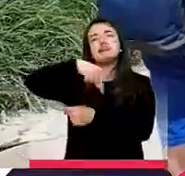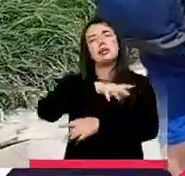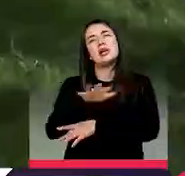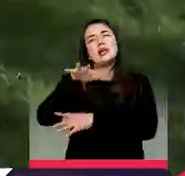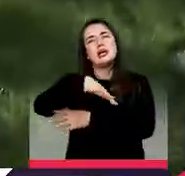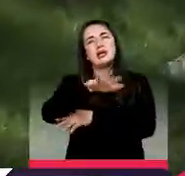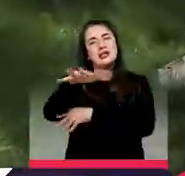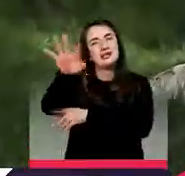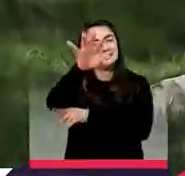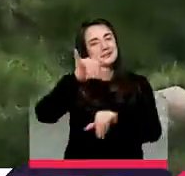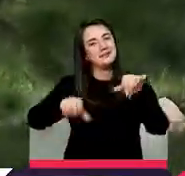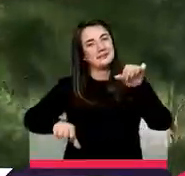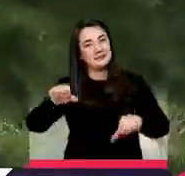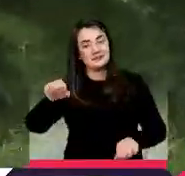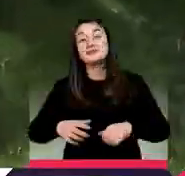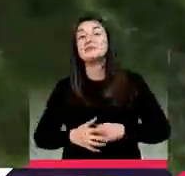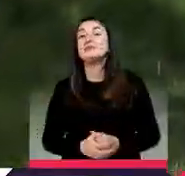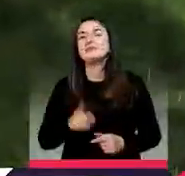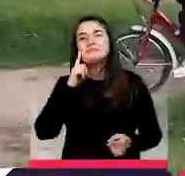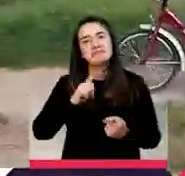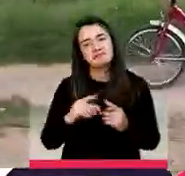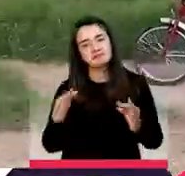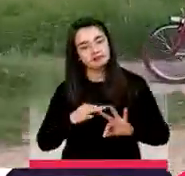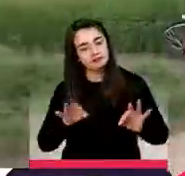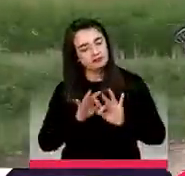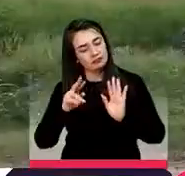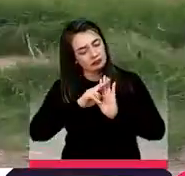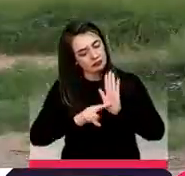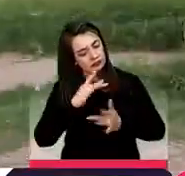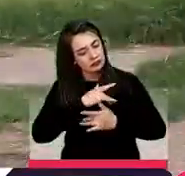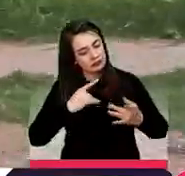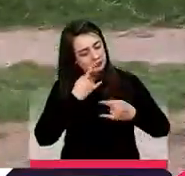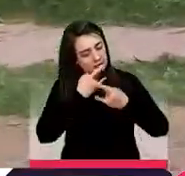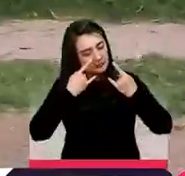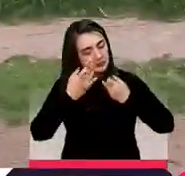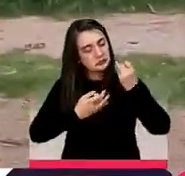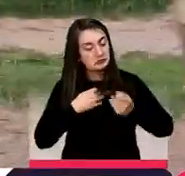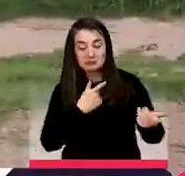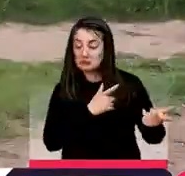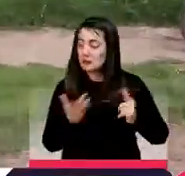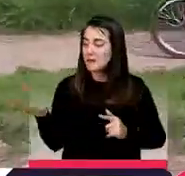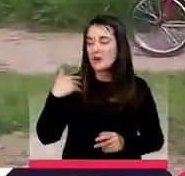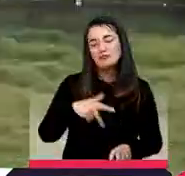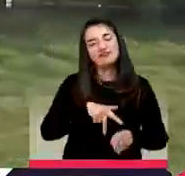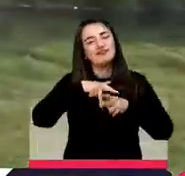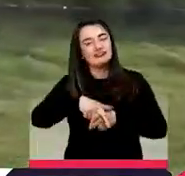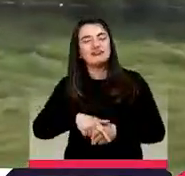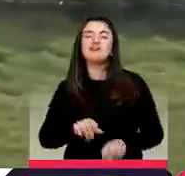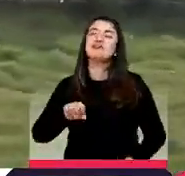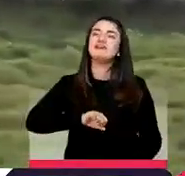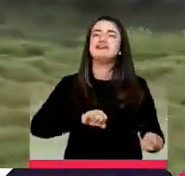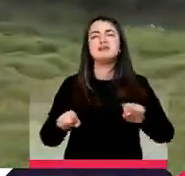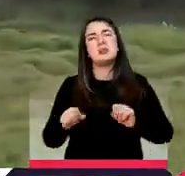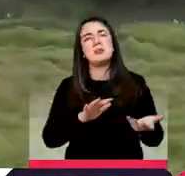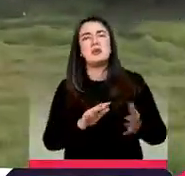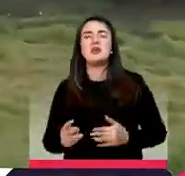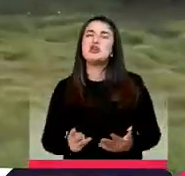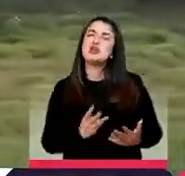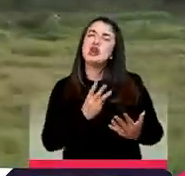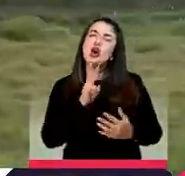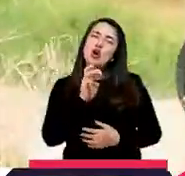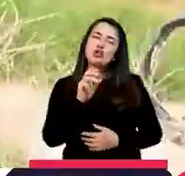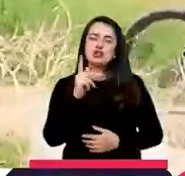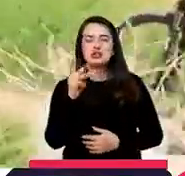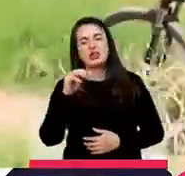territorio. Acoplando las debidas medidas de autocuidado, están listos para iniciar estos trayectos que pueden ser de 8 o 13